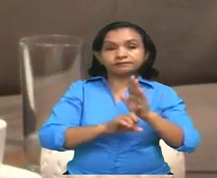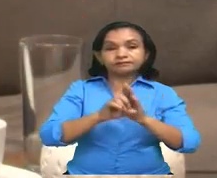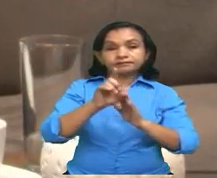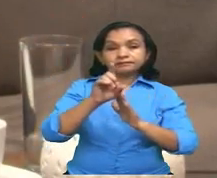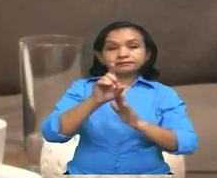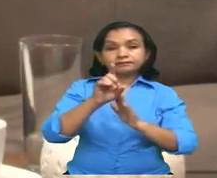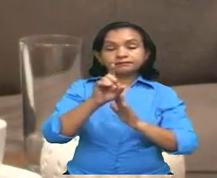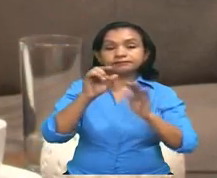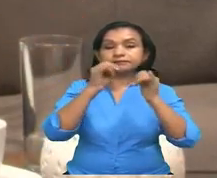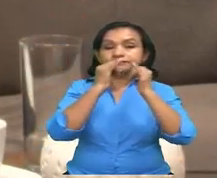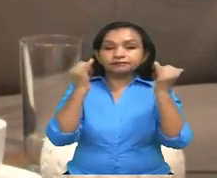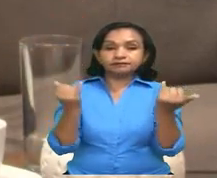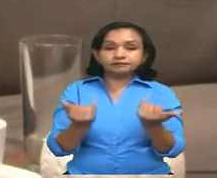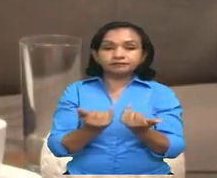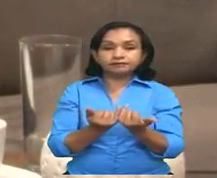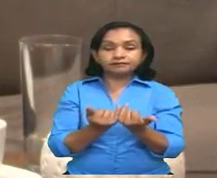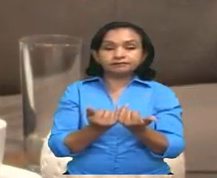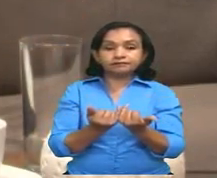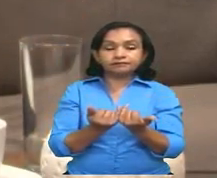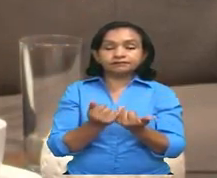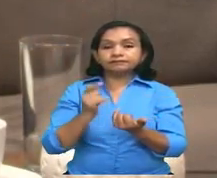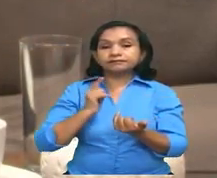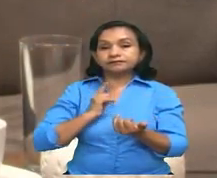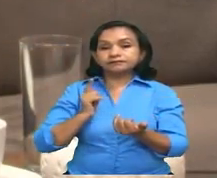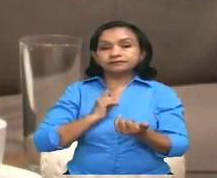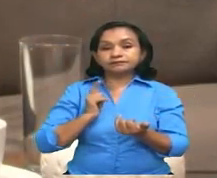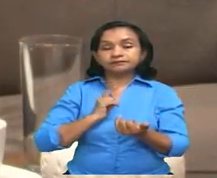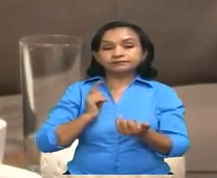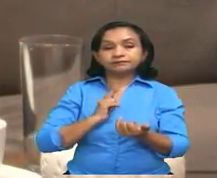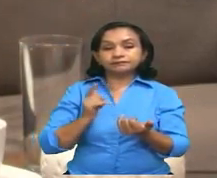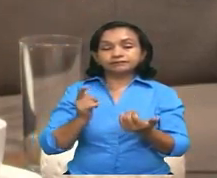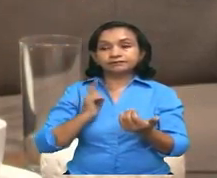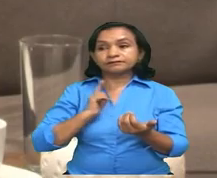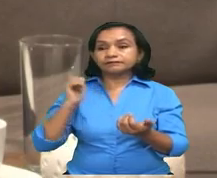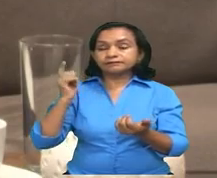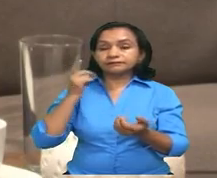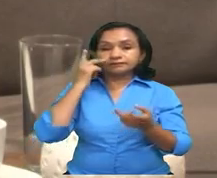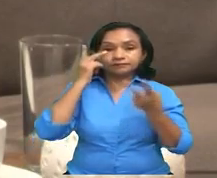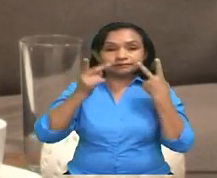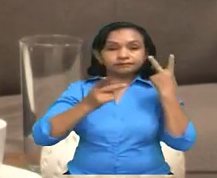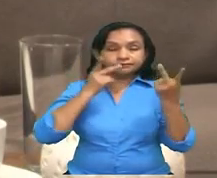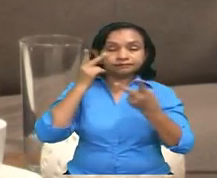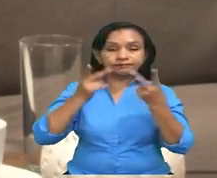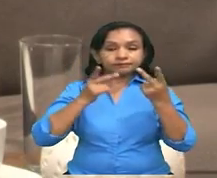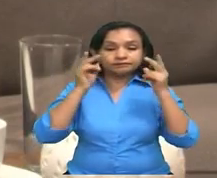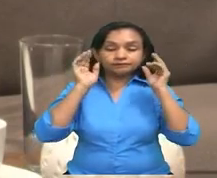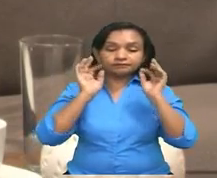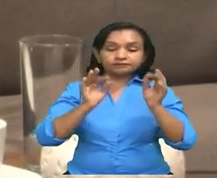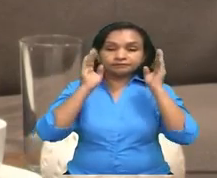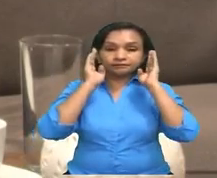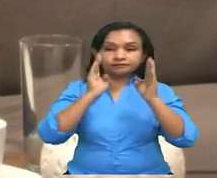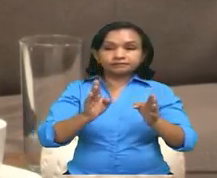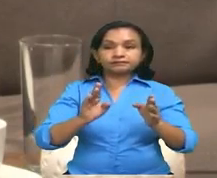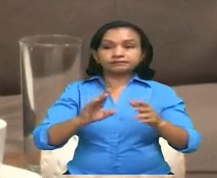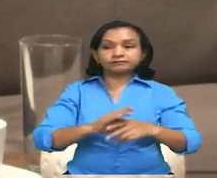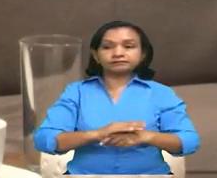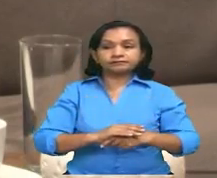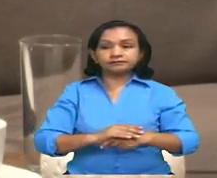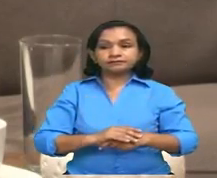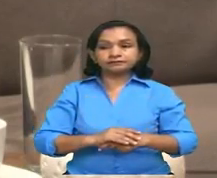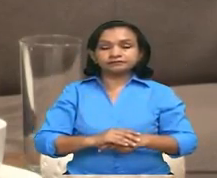sus funciones. Siempre hemos venido dando talleres de cara al sector que les vayan a contribuir siempre a esa mejora de calidad que estamos